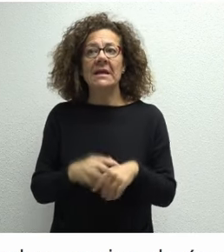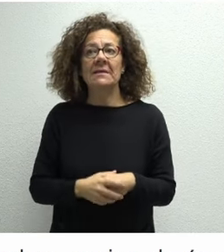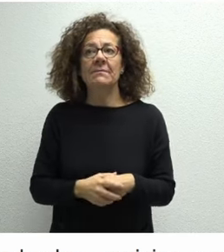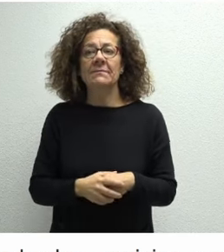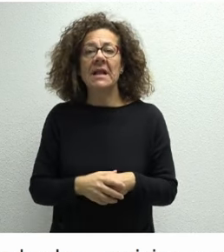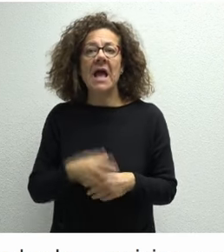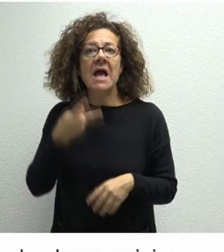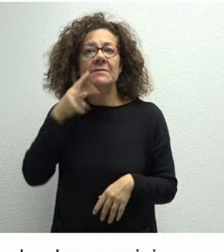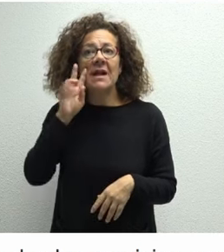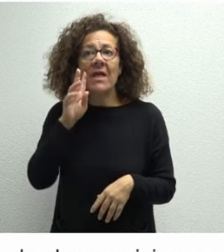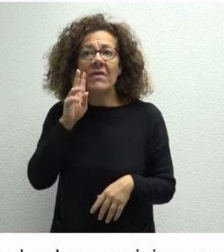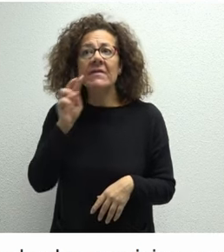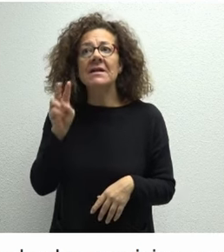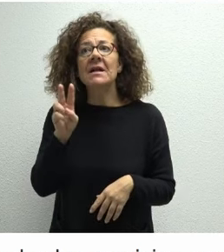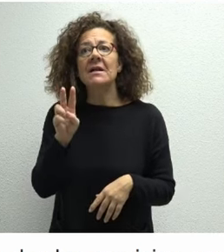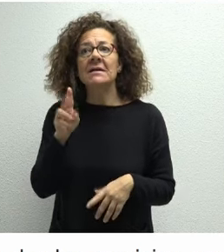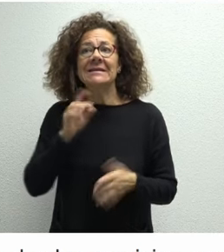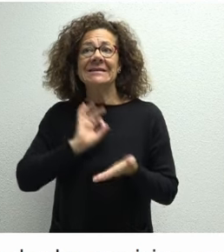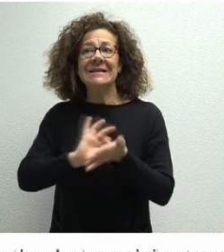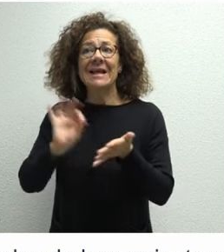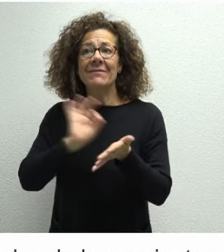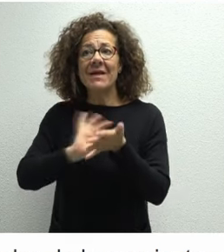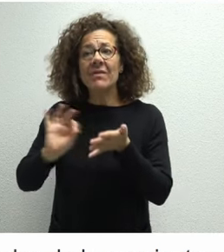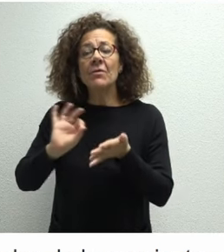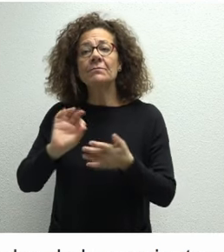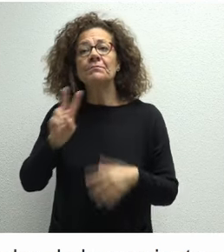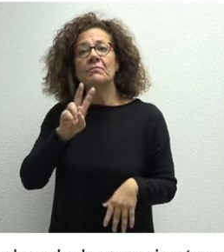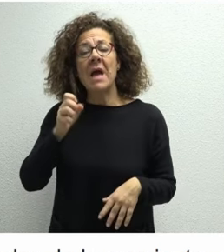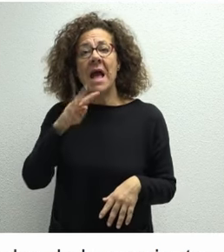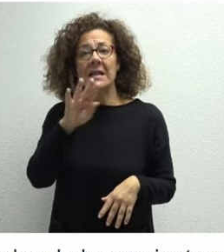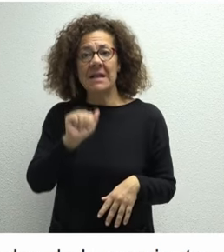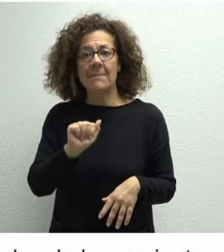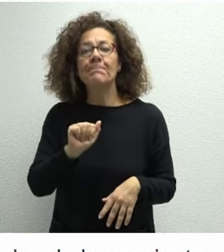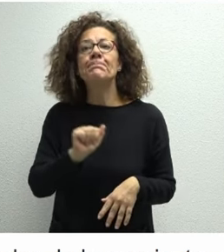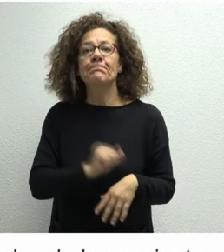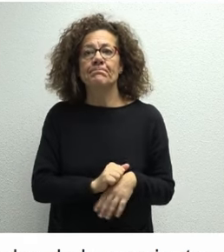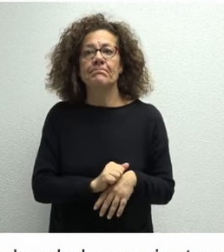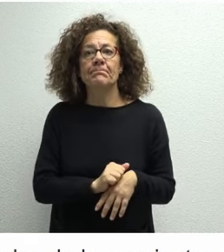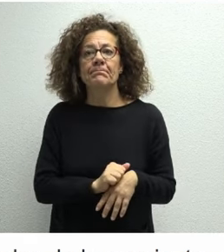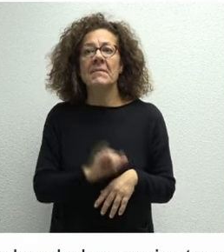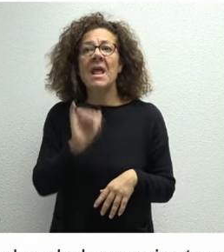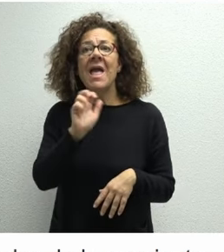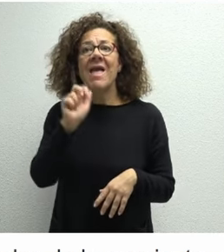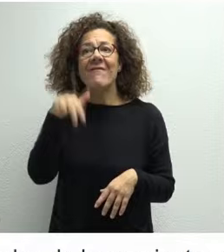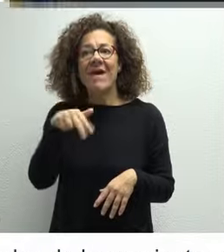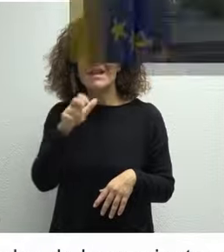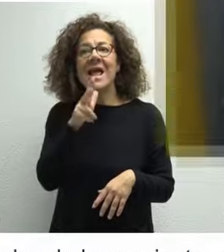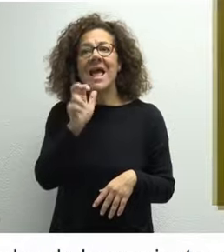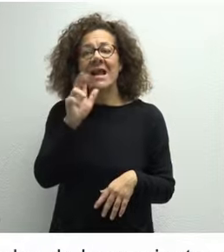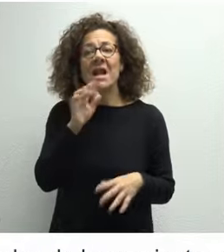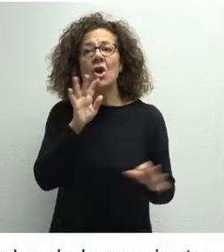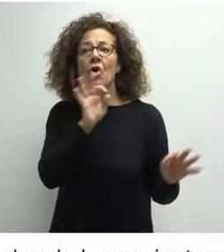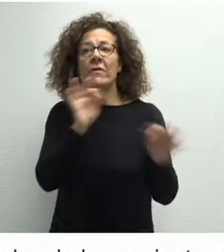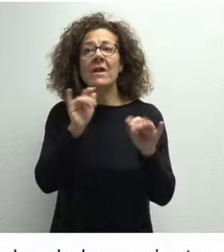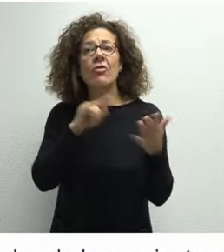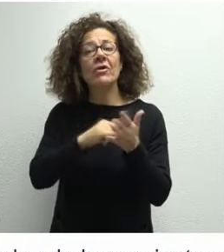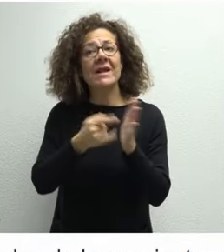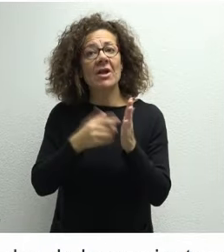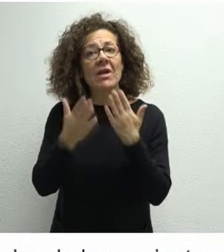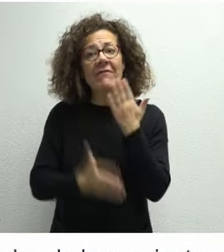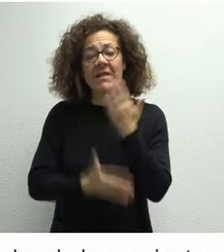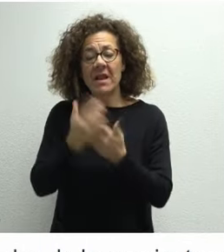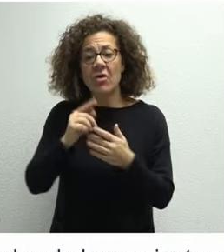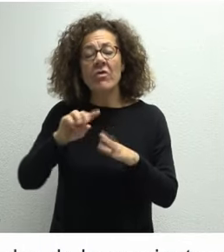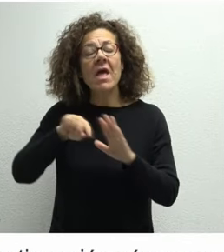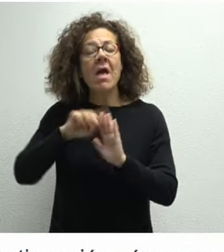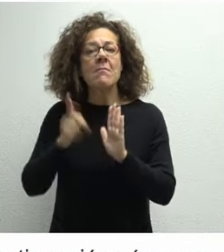la experiencia del servicio batra con nuestros compañeros de Castilla de la Mancha e está Ivan ir rán que es el coordinador técnico de la Federación de plen